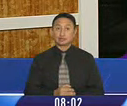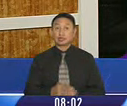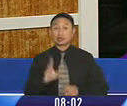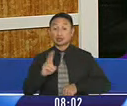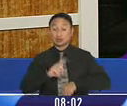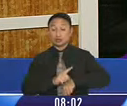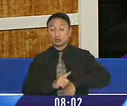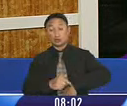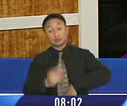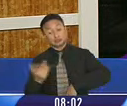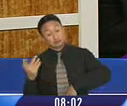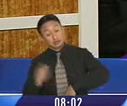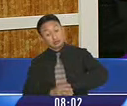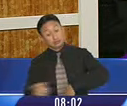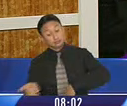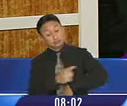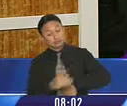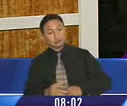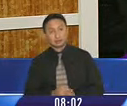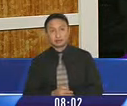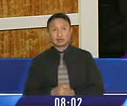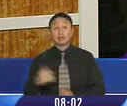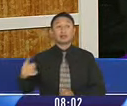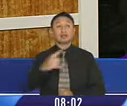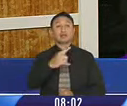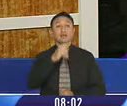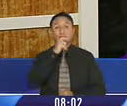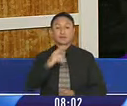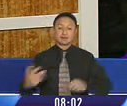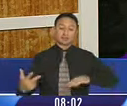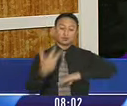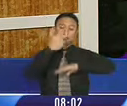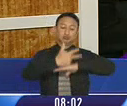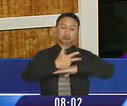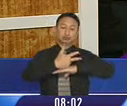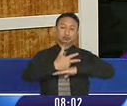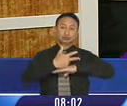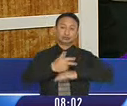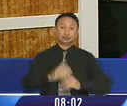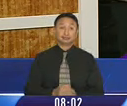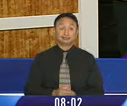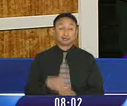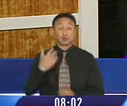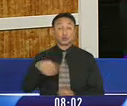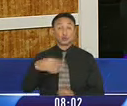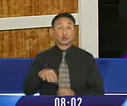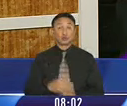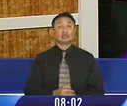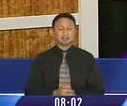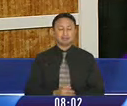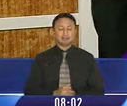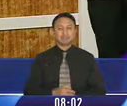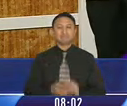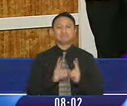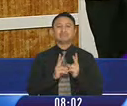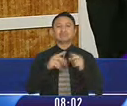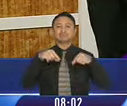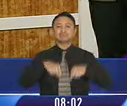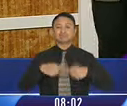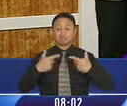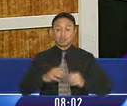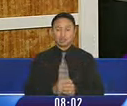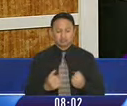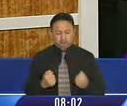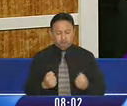tarde, ¿no? Va. Así es. ¿Plataforma? Puntuales son para eso. Así es. ¡Uy! Para eso. Así que, vecinos, aquí estamos. Buen